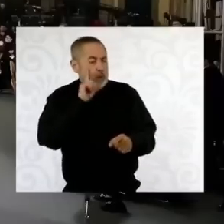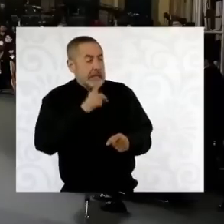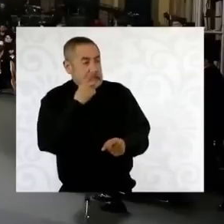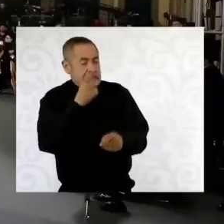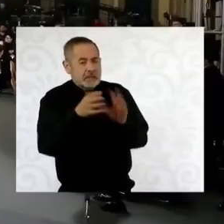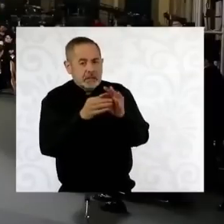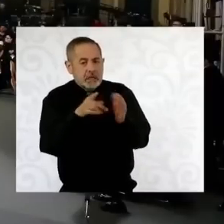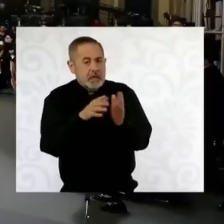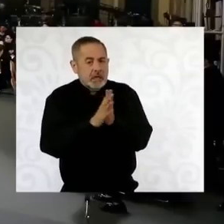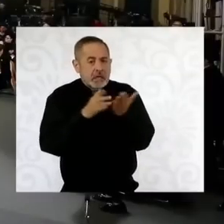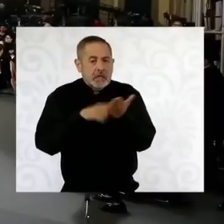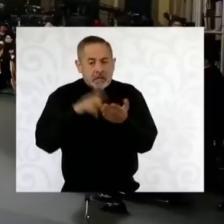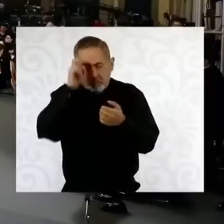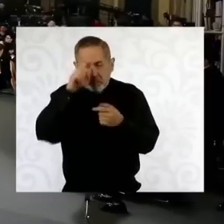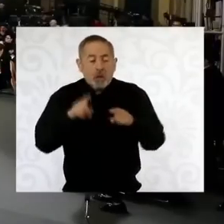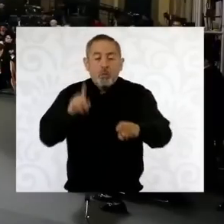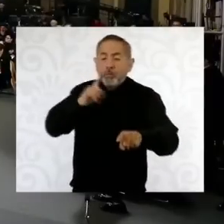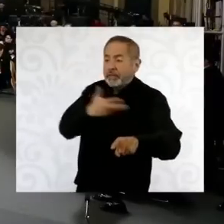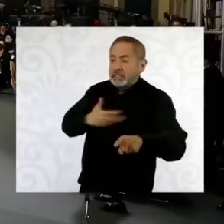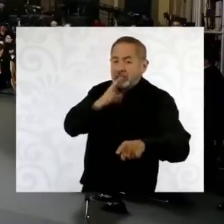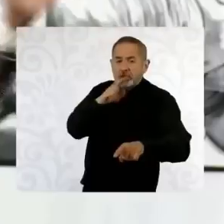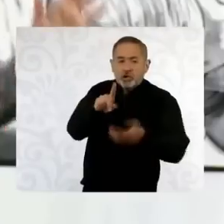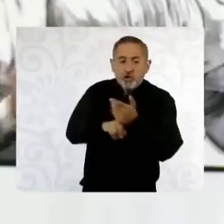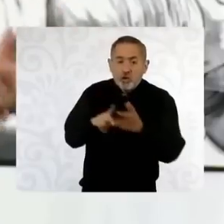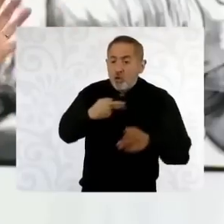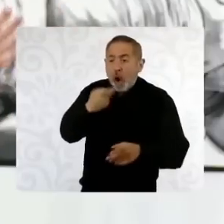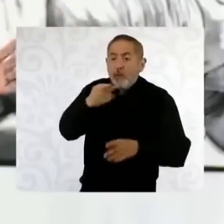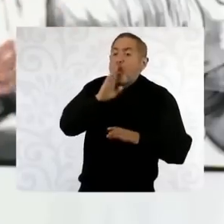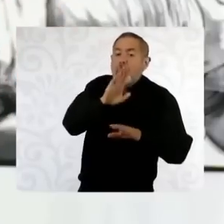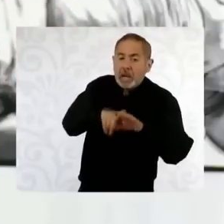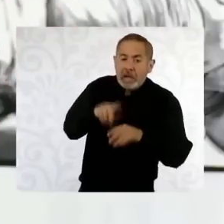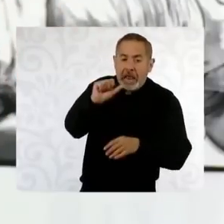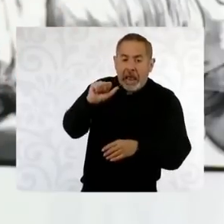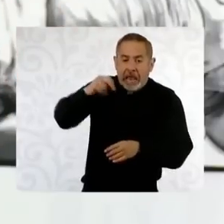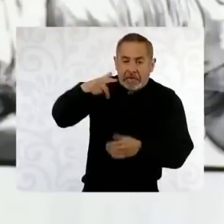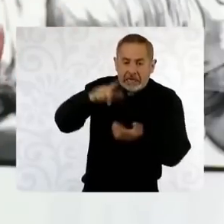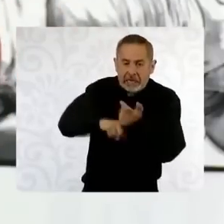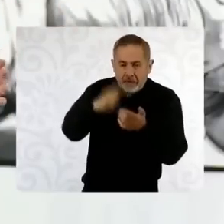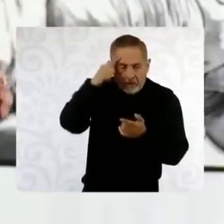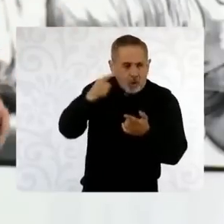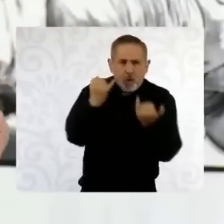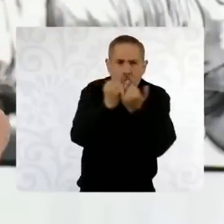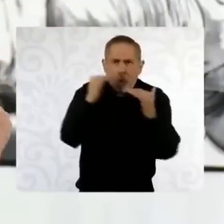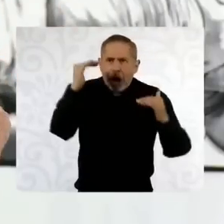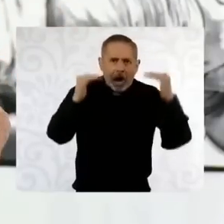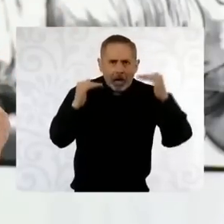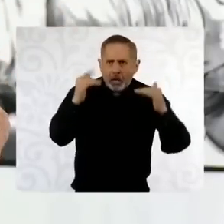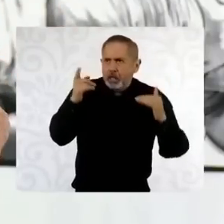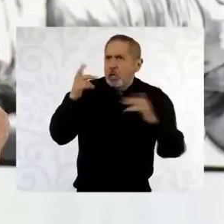en efecto, en Europa… Y no hablo mal de Angela Merkel ni nada, sino digo que se mida con lo misma,